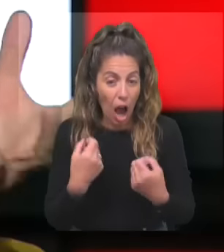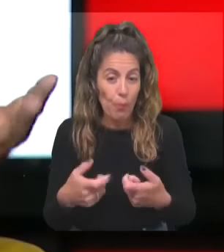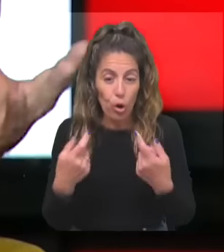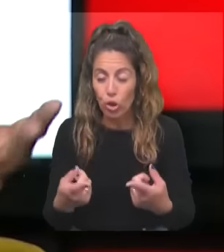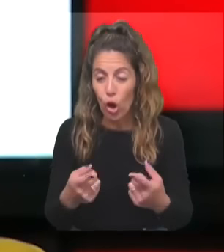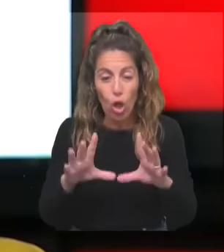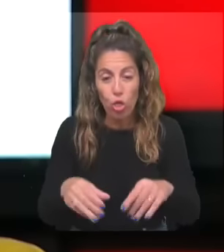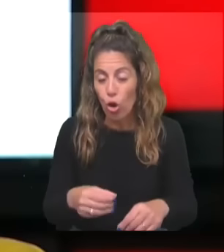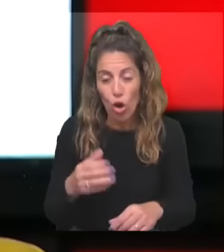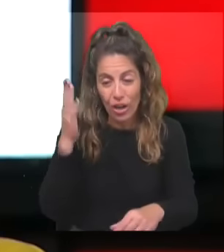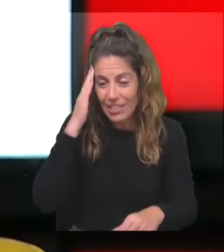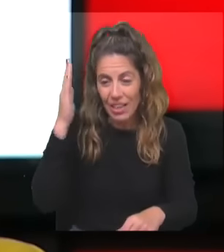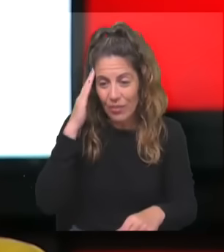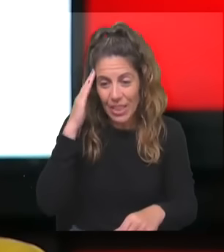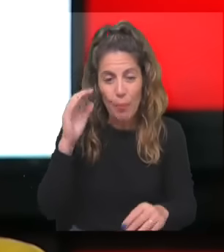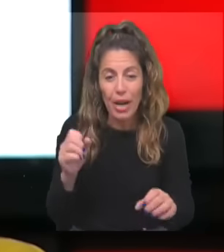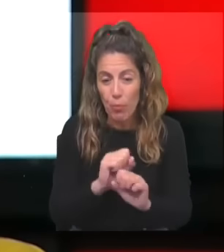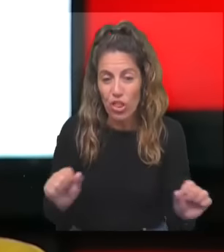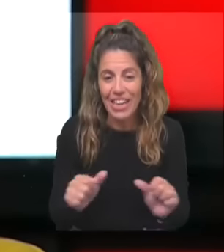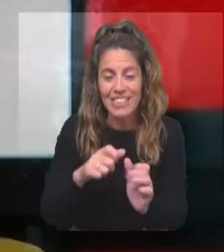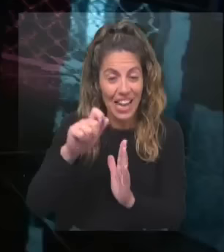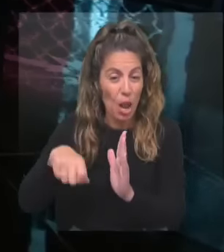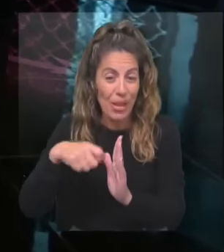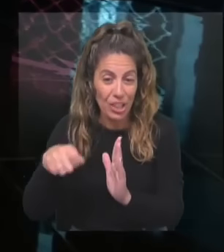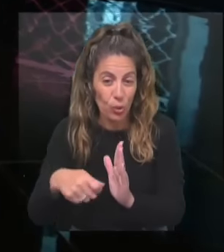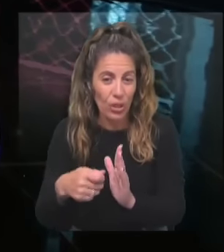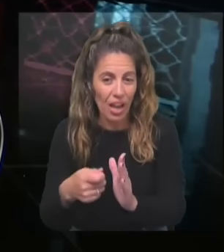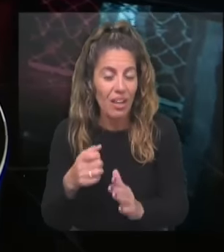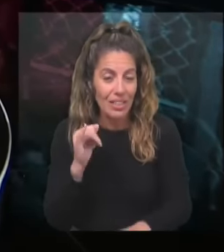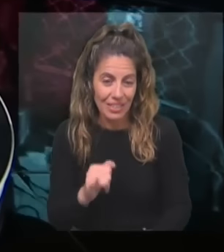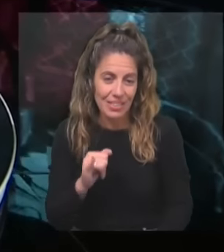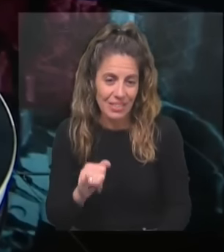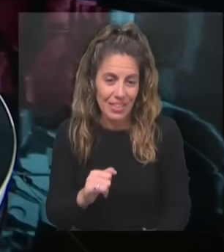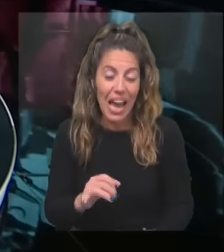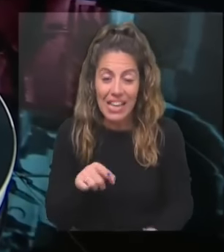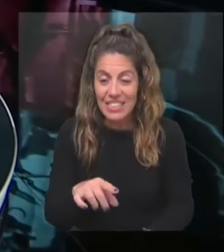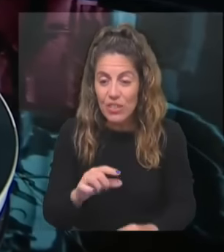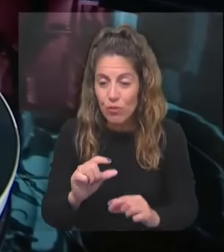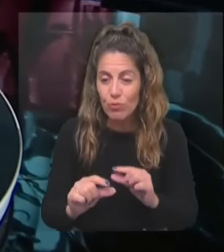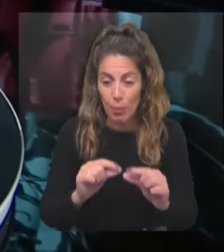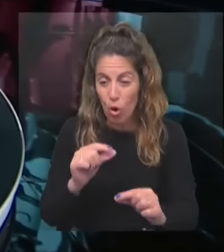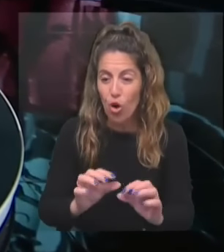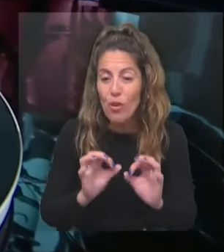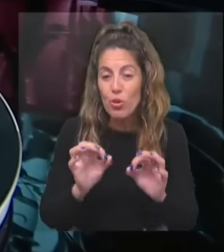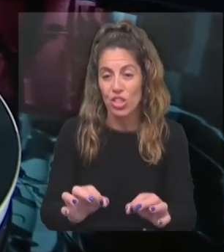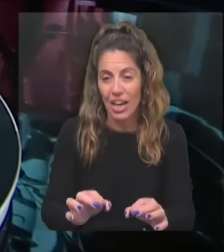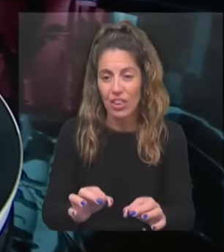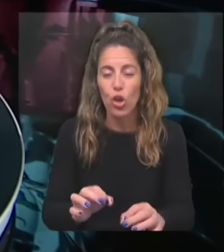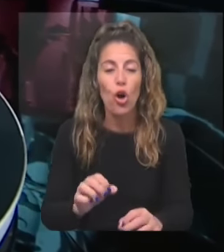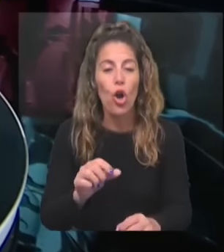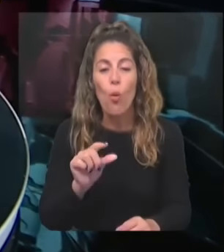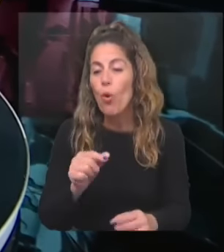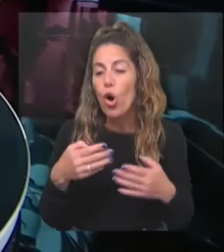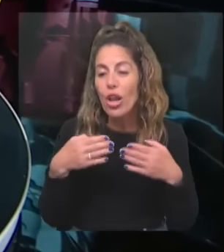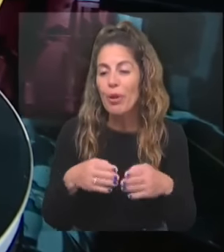lo que pudo para todo esto, ¿no? Entonces, así fuimos llegando, ¿sí? Y volviendo un poco a la pregunta que